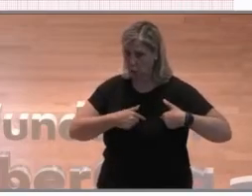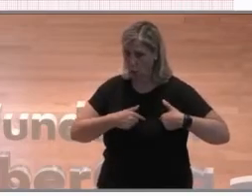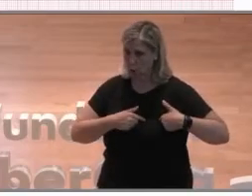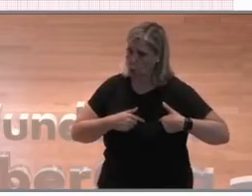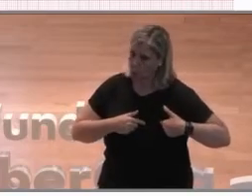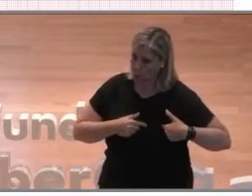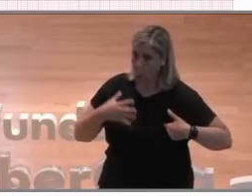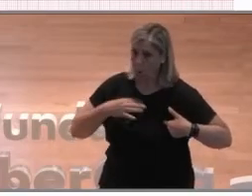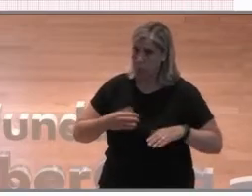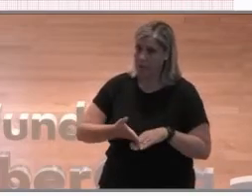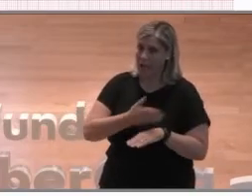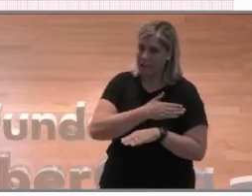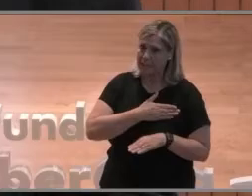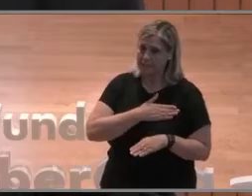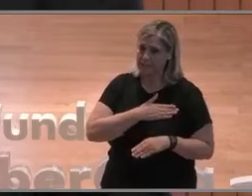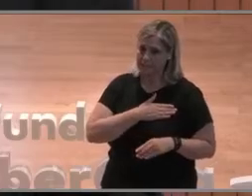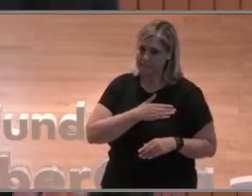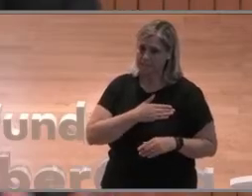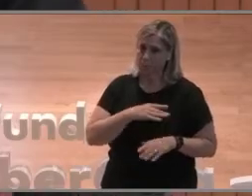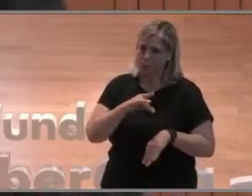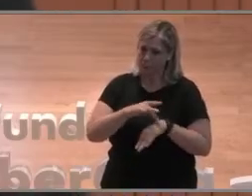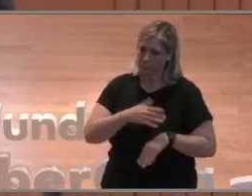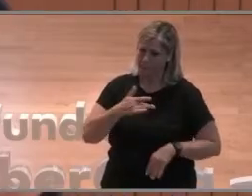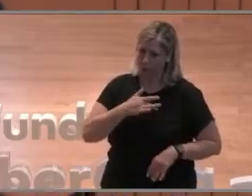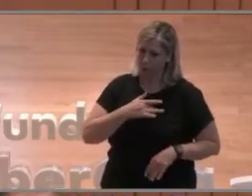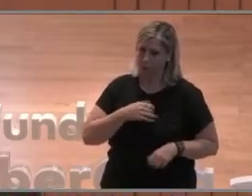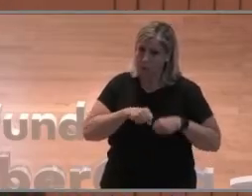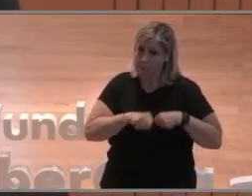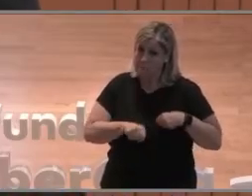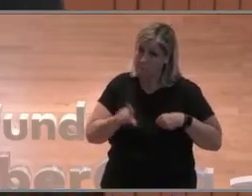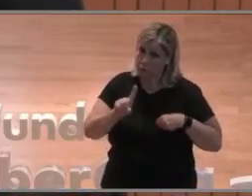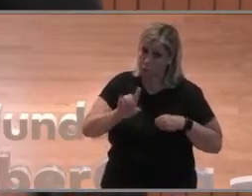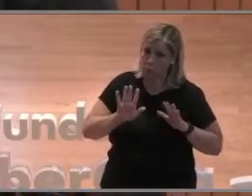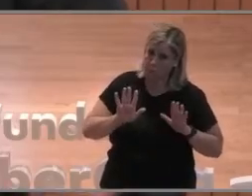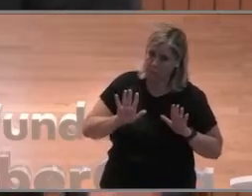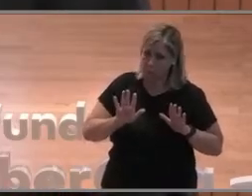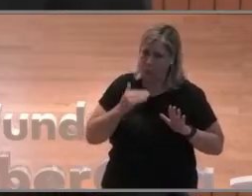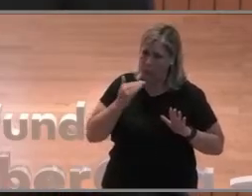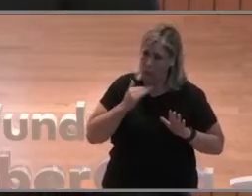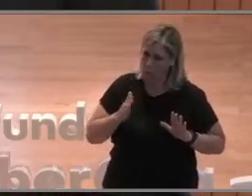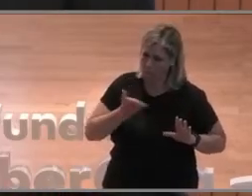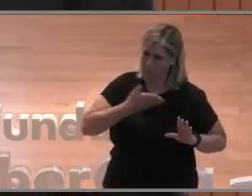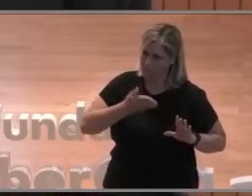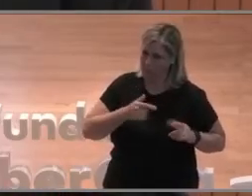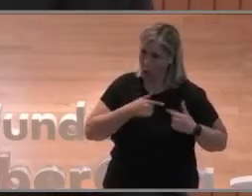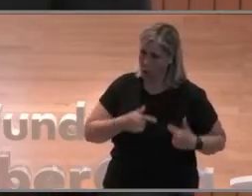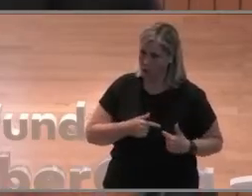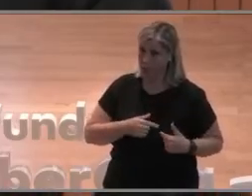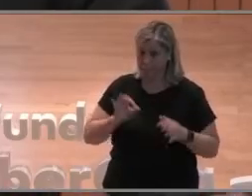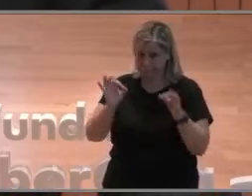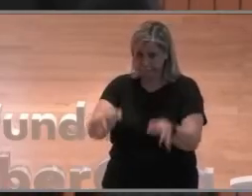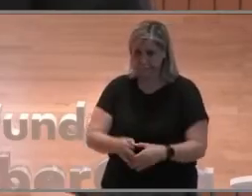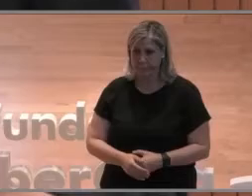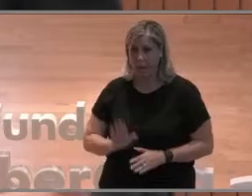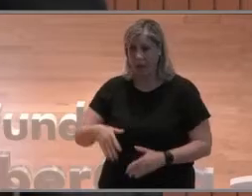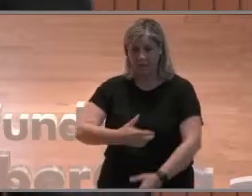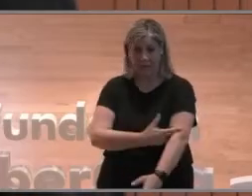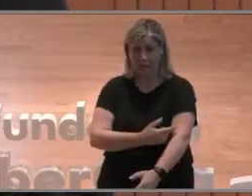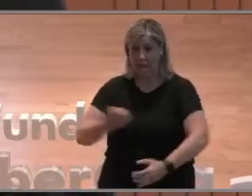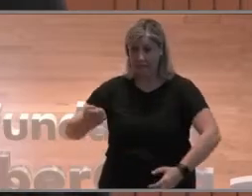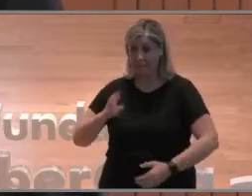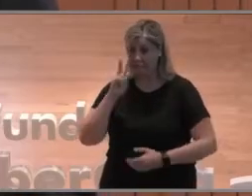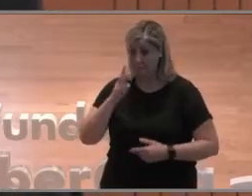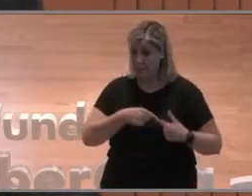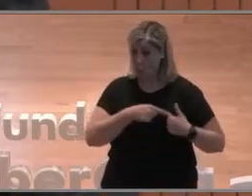podía haber habido un daño miocárdico. Es decir, que no era un infarto, pero bien, pues efectivamente, hicimos unos análisis, salía que el